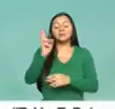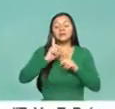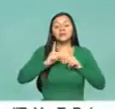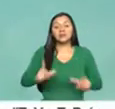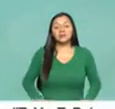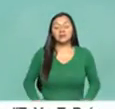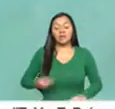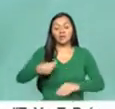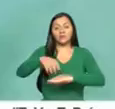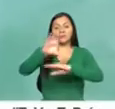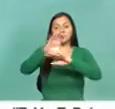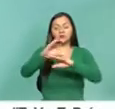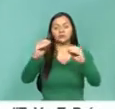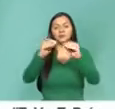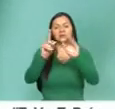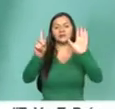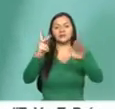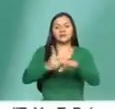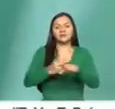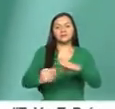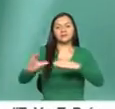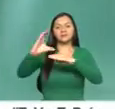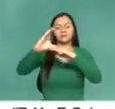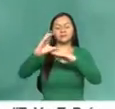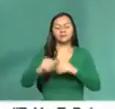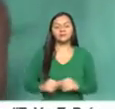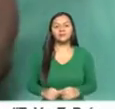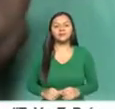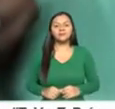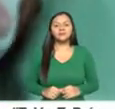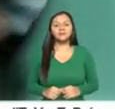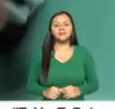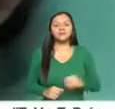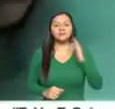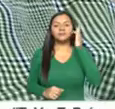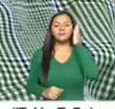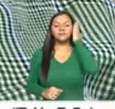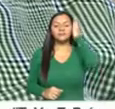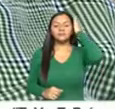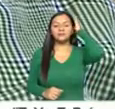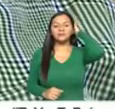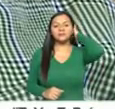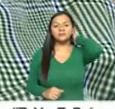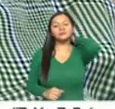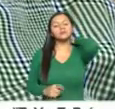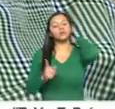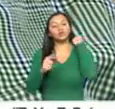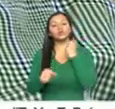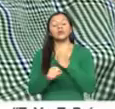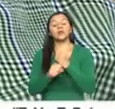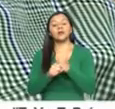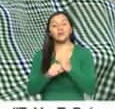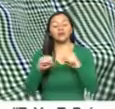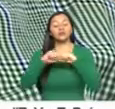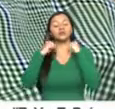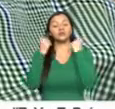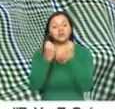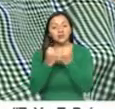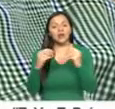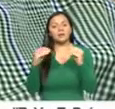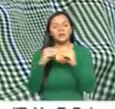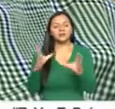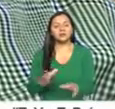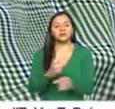inversión supera 6 veces la realizada por gobiernos anteriores. Sus ejecutorias sociales, su transformación de la seguridad,